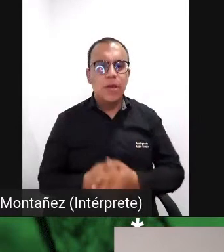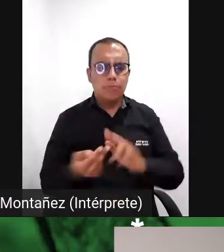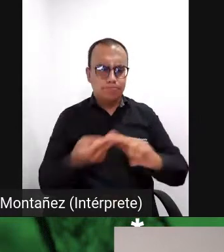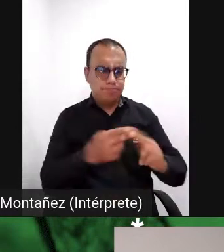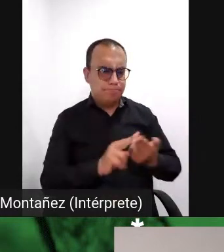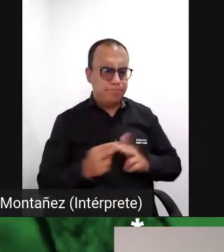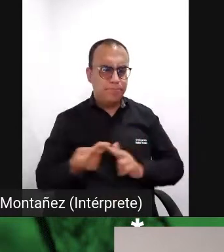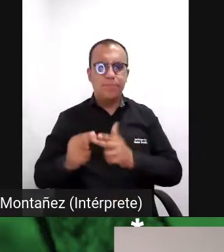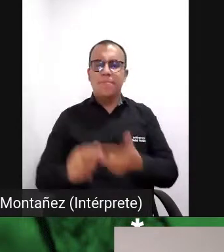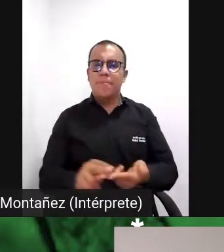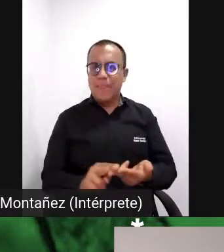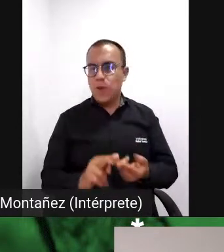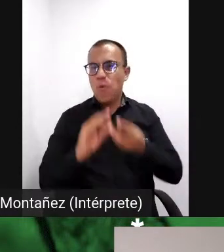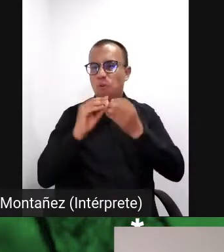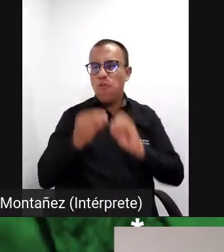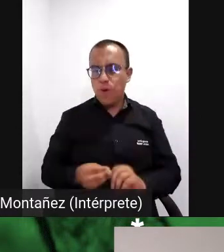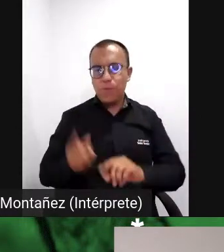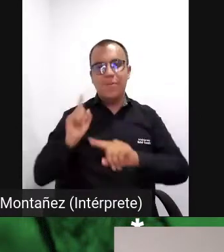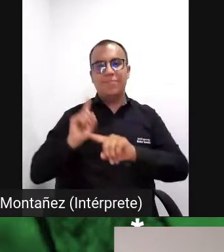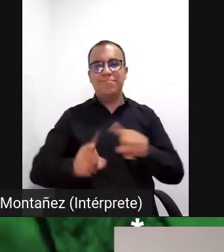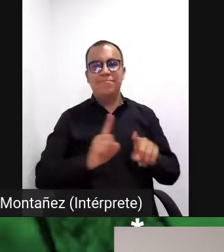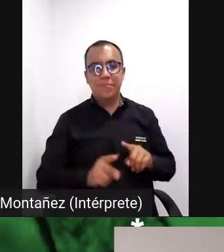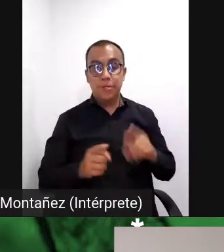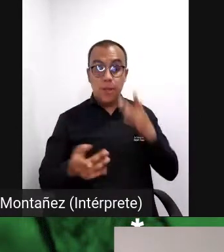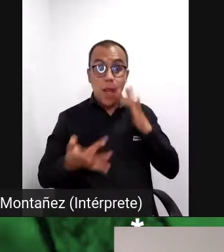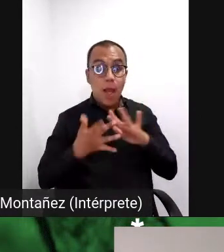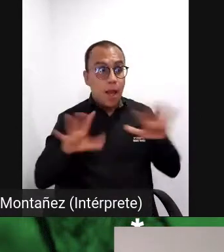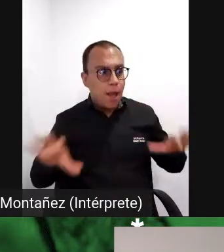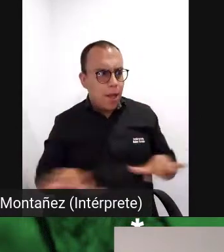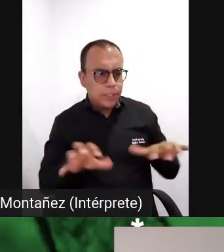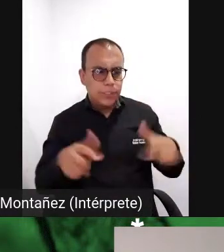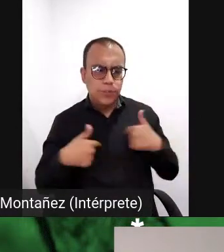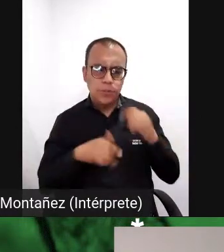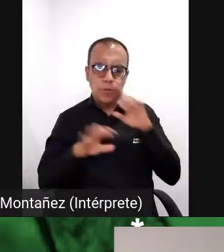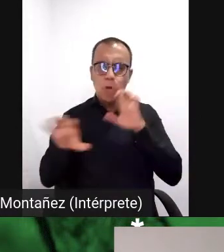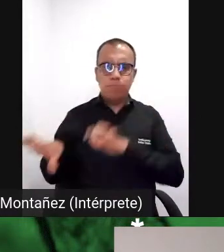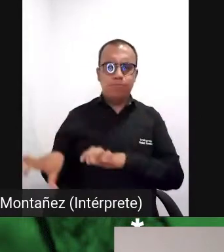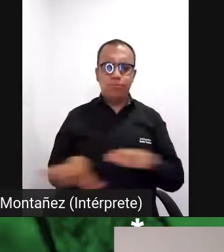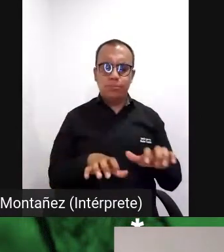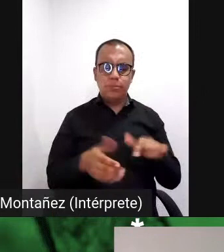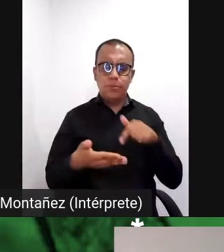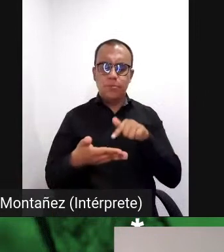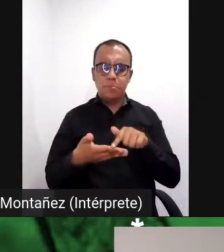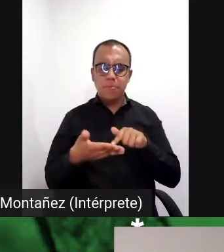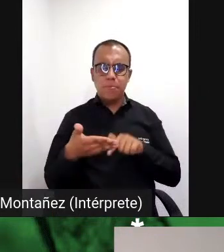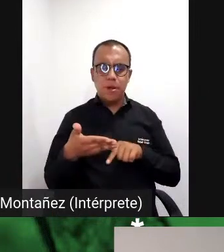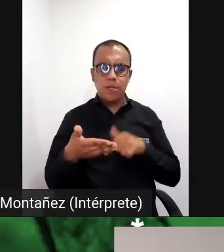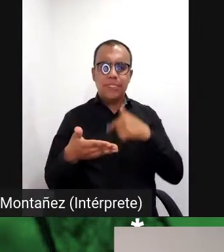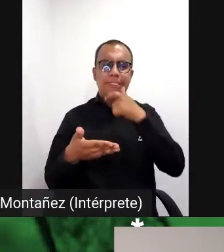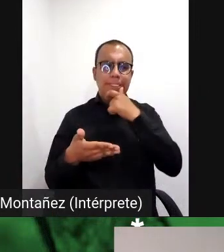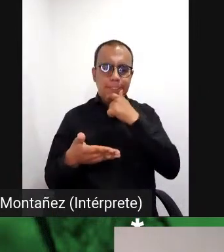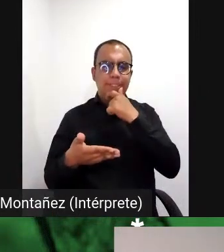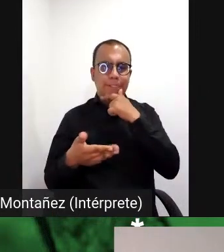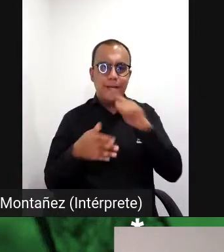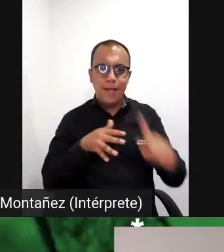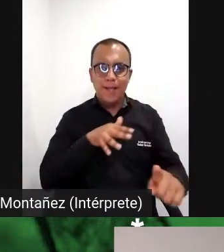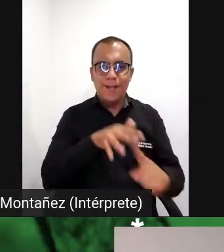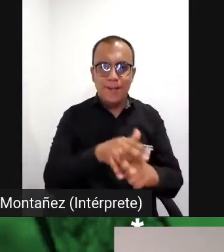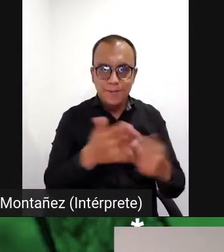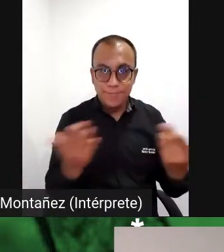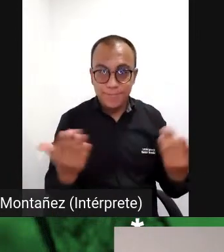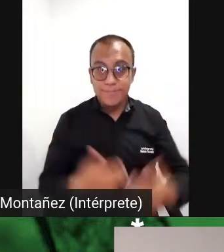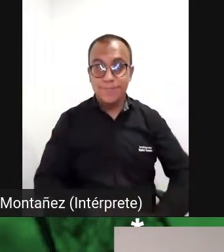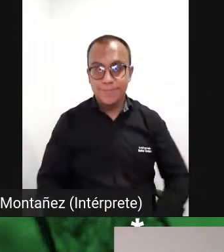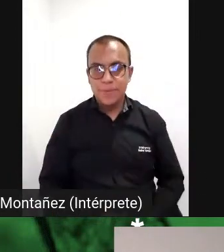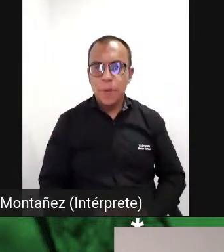de una manera distinta, a prever que ciertas acciones que yo puedo tener o evitar o fomentar pueden